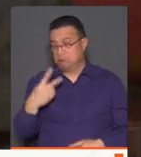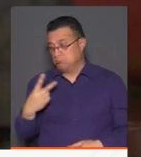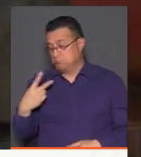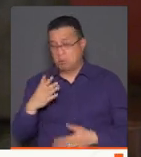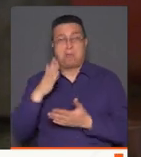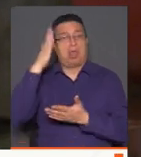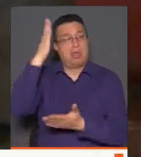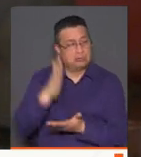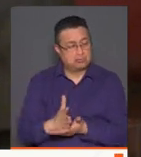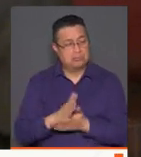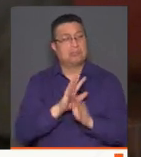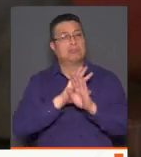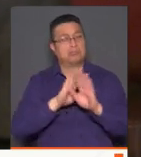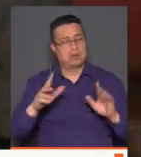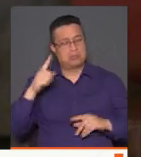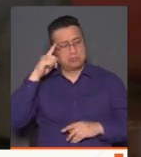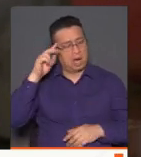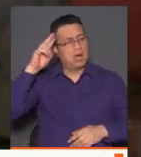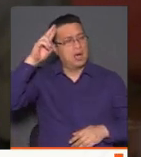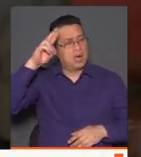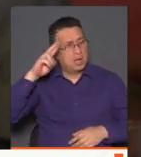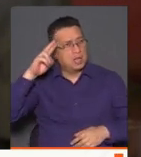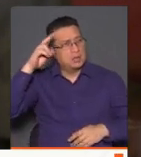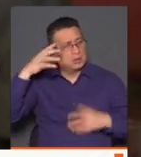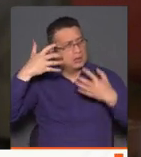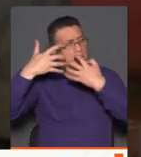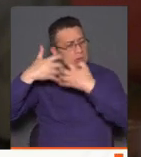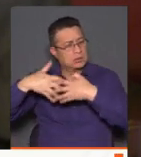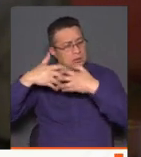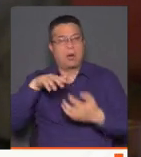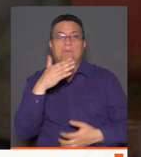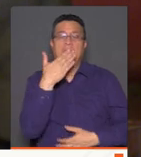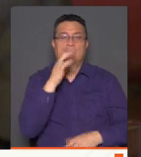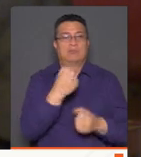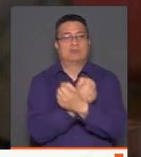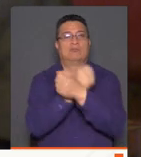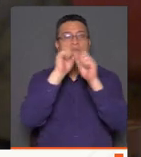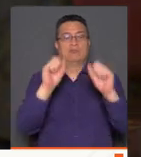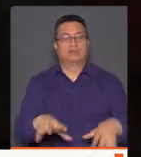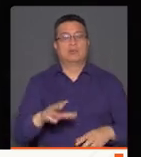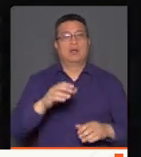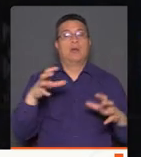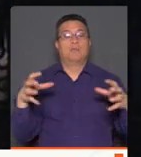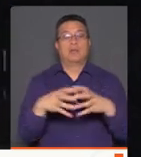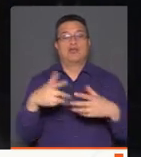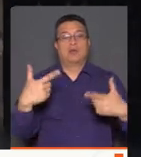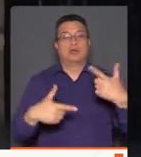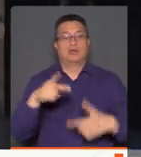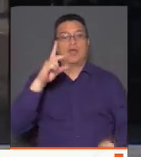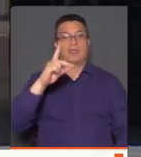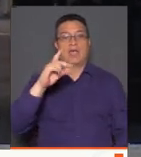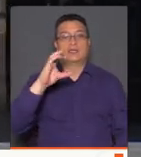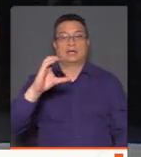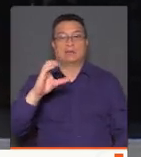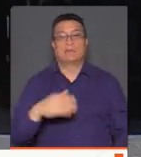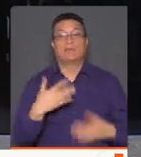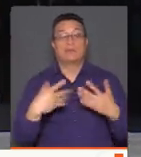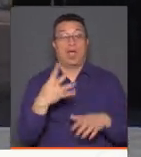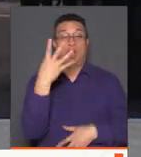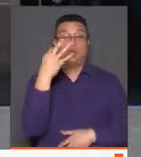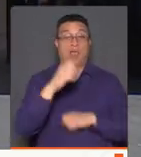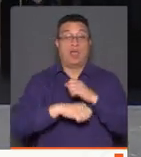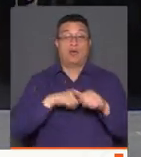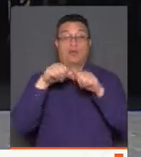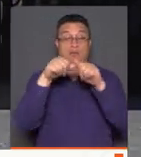de una profunda reflexión, renunciar al Partido Demócrata Cristiano. Terminan así 40 años de militancia